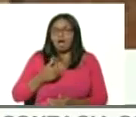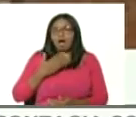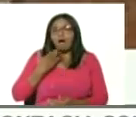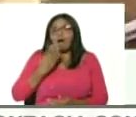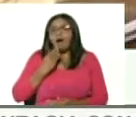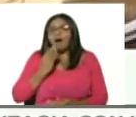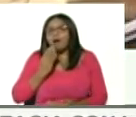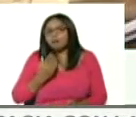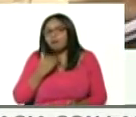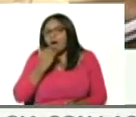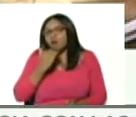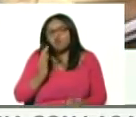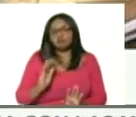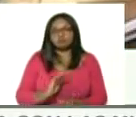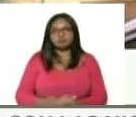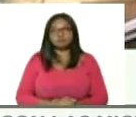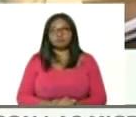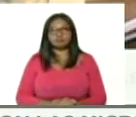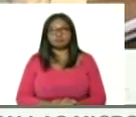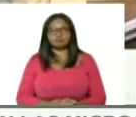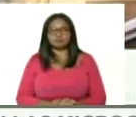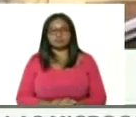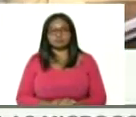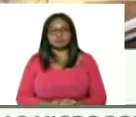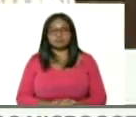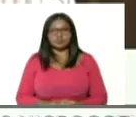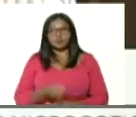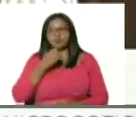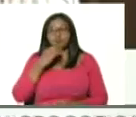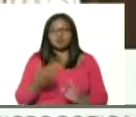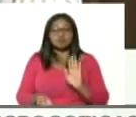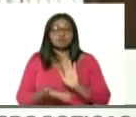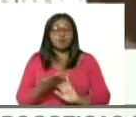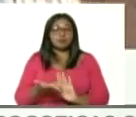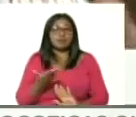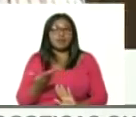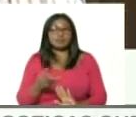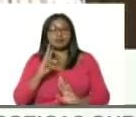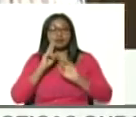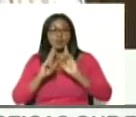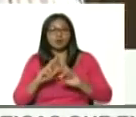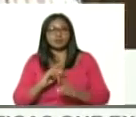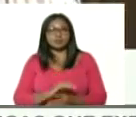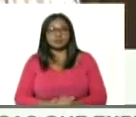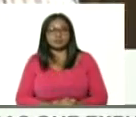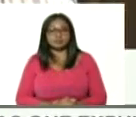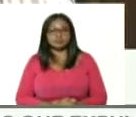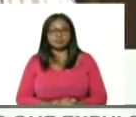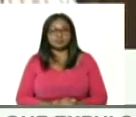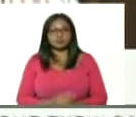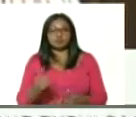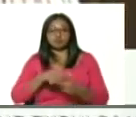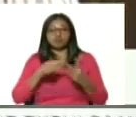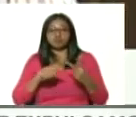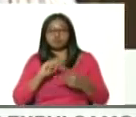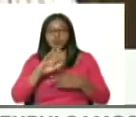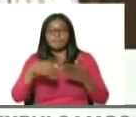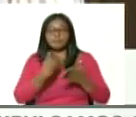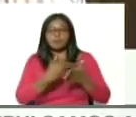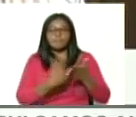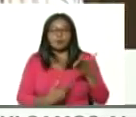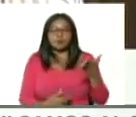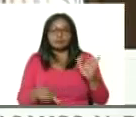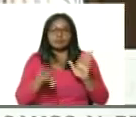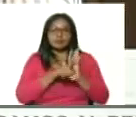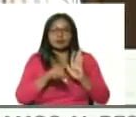de los proyectos? Noris Herrera. Salieron unos importantes resultados, entre ellos, bueno, nuestras dos propuestas de